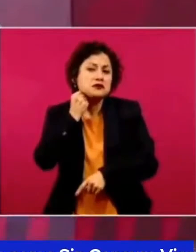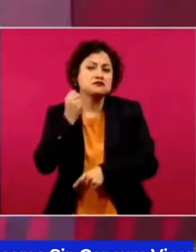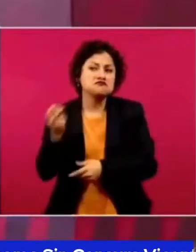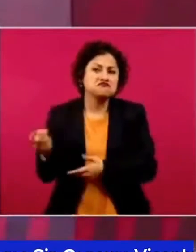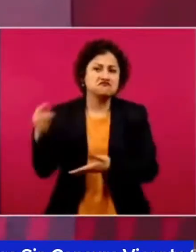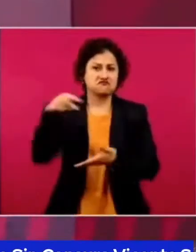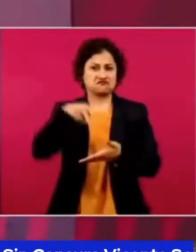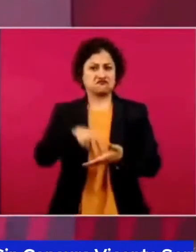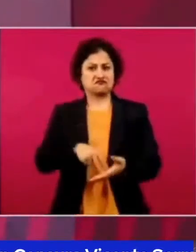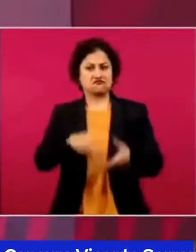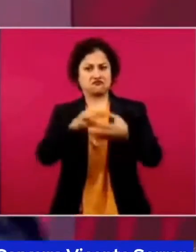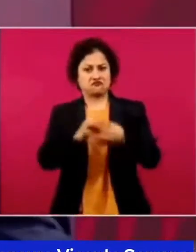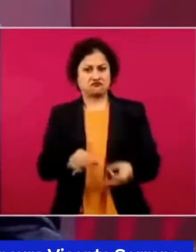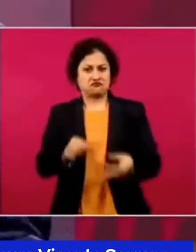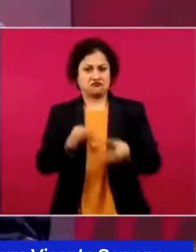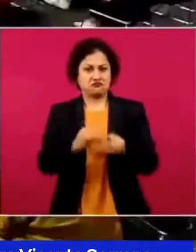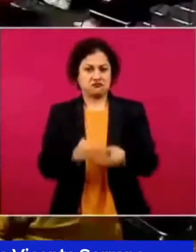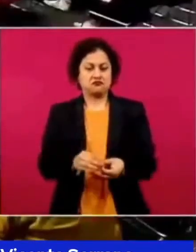cuánto les daban